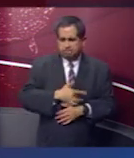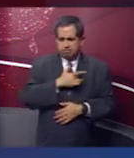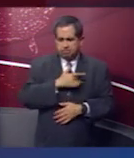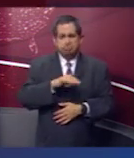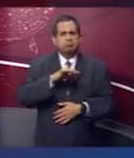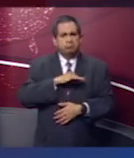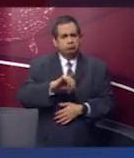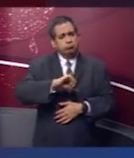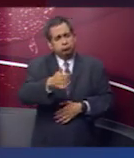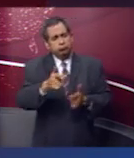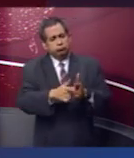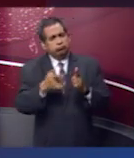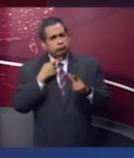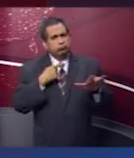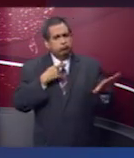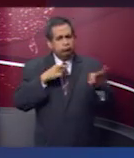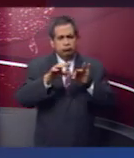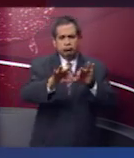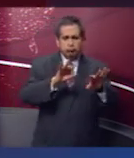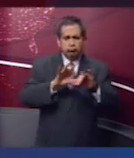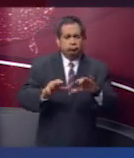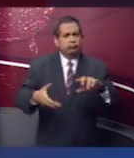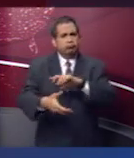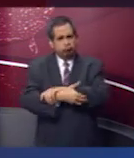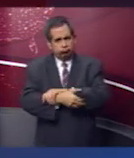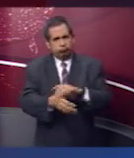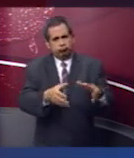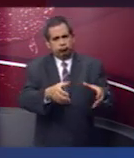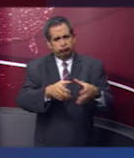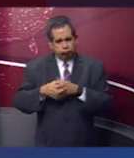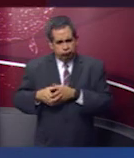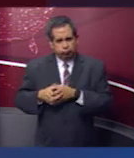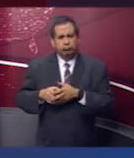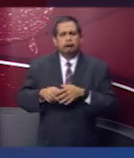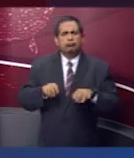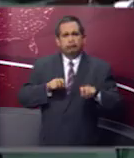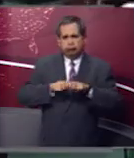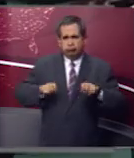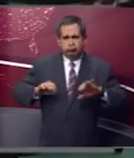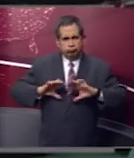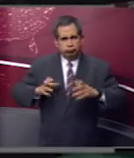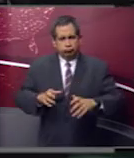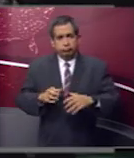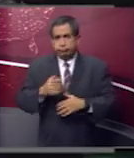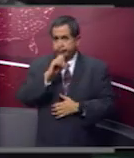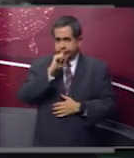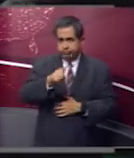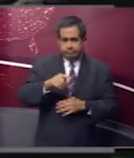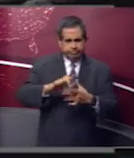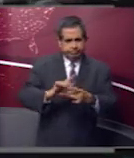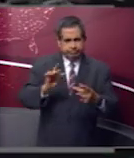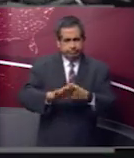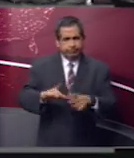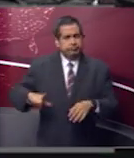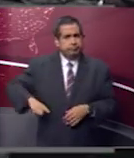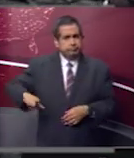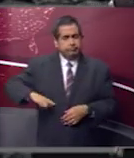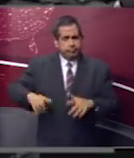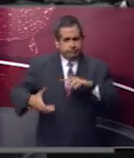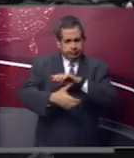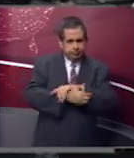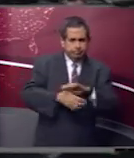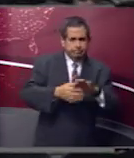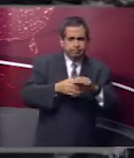por un gobierno de coalición con uno o varios de los partidos políticos representados en el Congreso de la Unión. Asimismo, se especificó que el gobierno de coalición